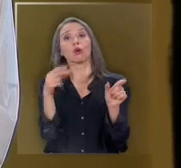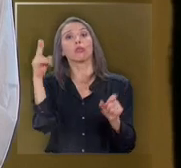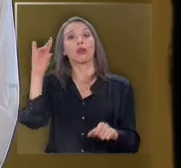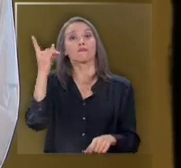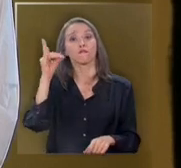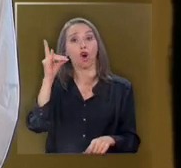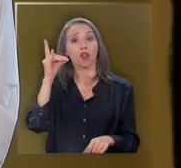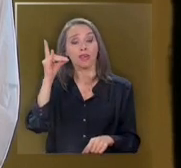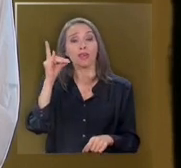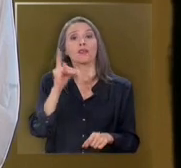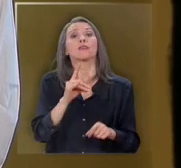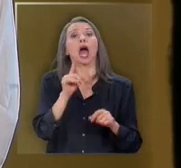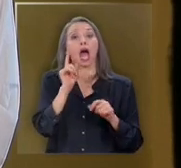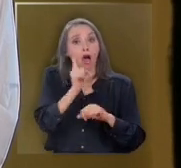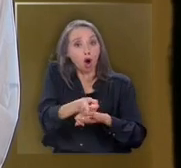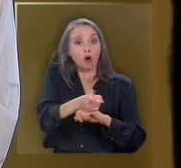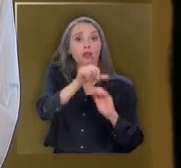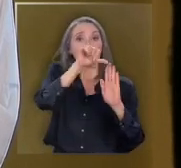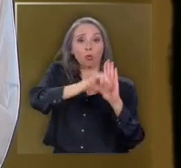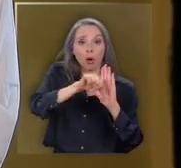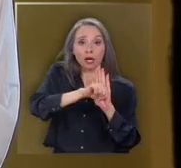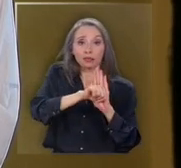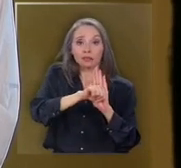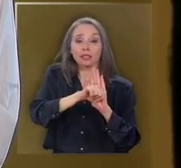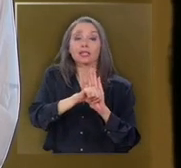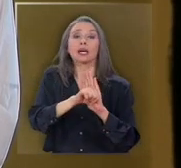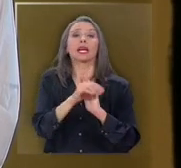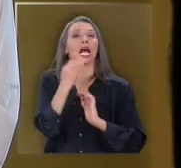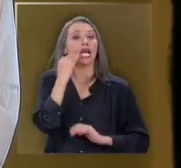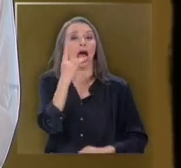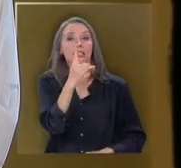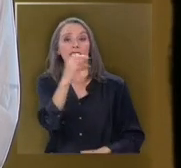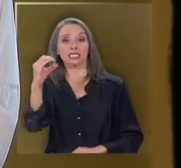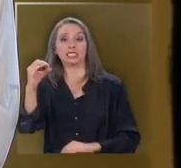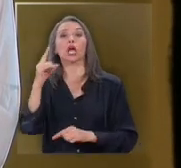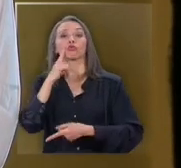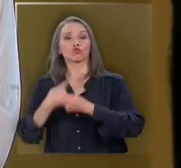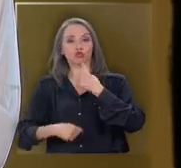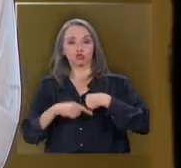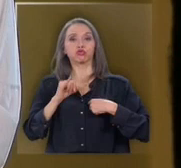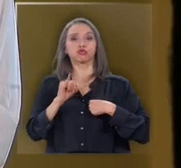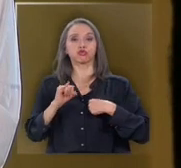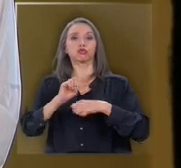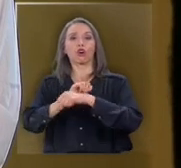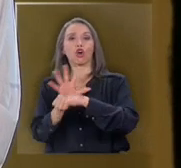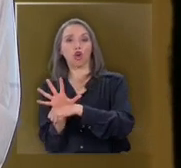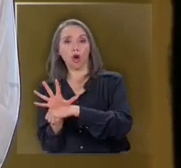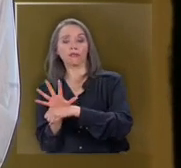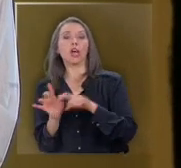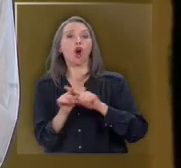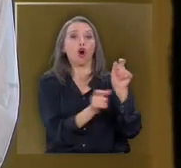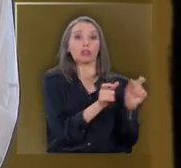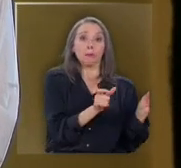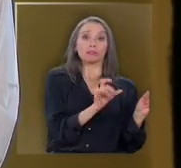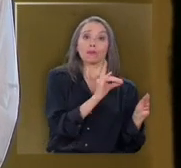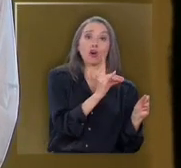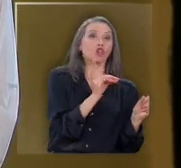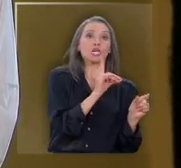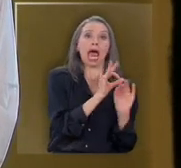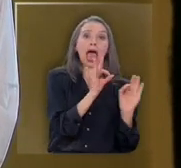que están haciendo cuarentena un grupo prácticamente un centenar cobit 19 otros quien no están contagiados